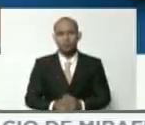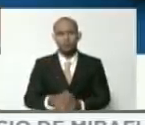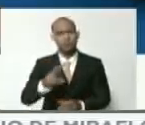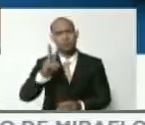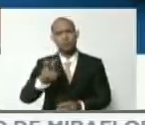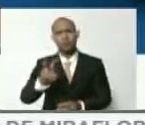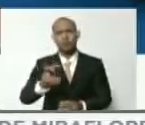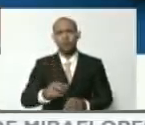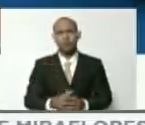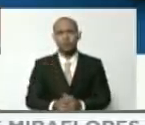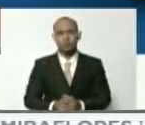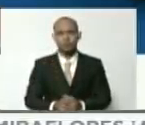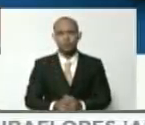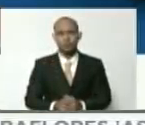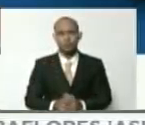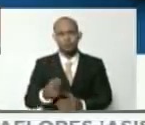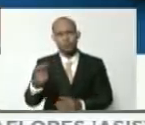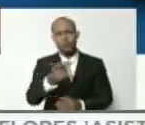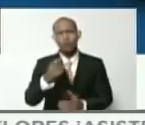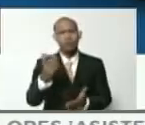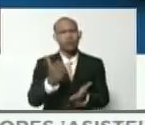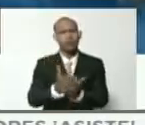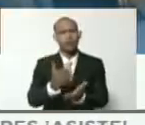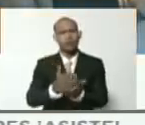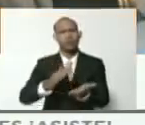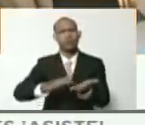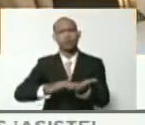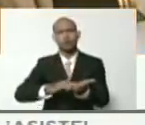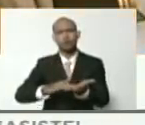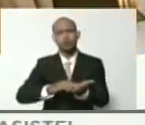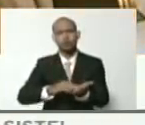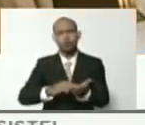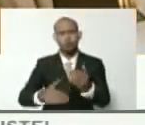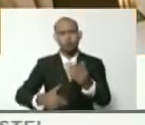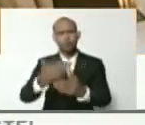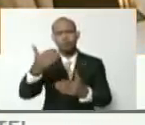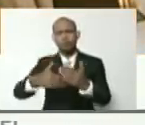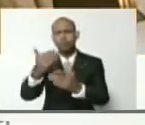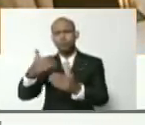nuevo, de búsqueda siempre de soluciones innovadoras.